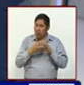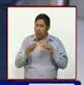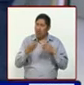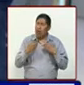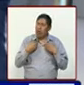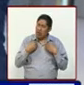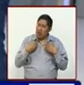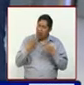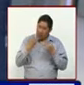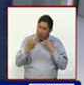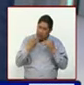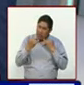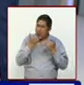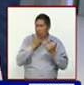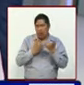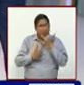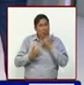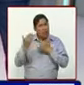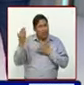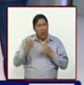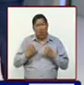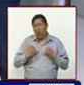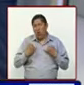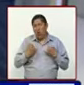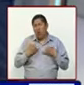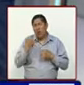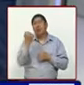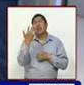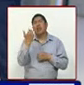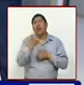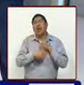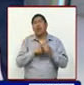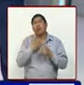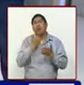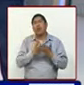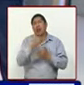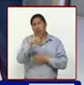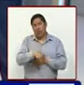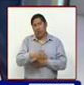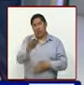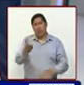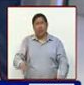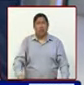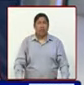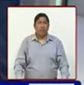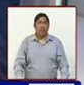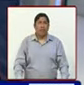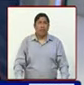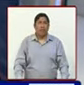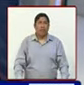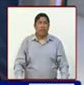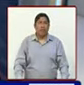que tiene los detalles precisamente de esta jovencita de 15 años. José, buenas noches.